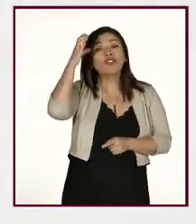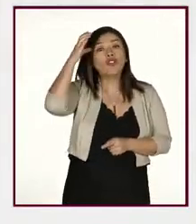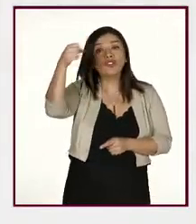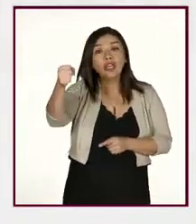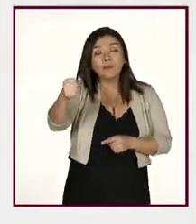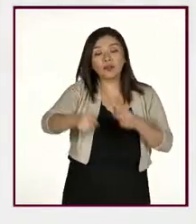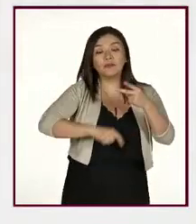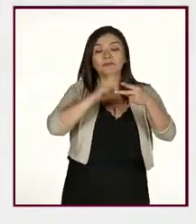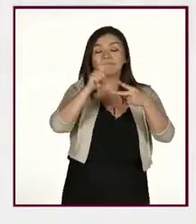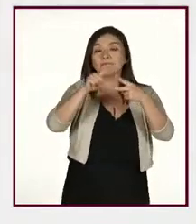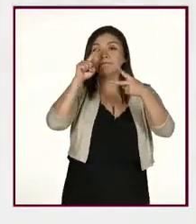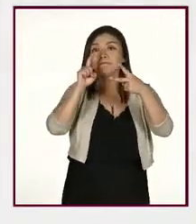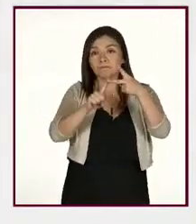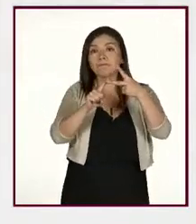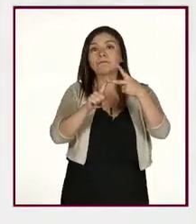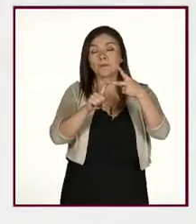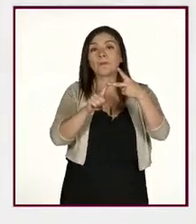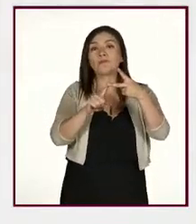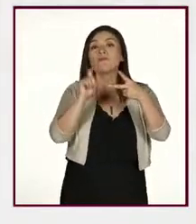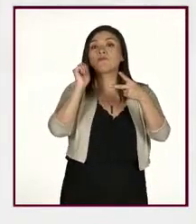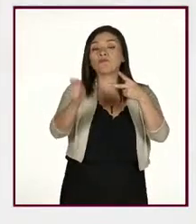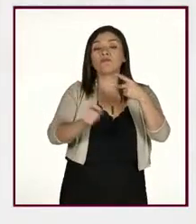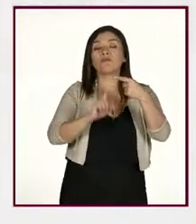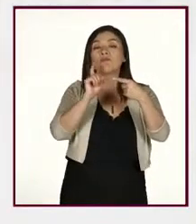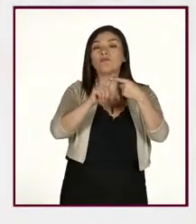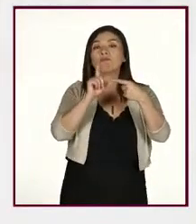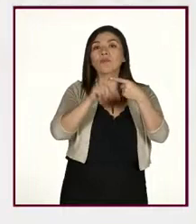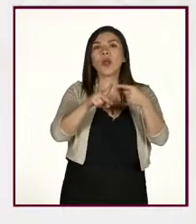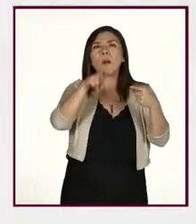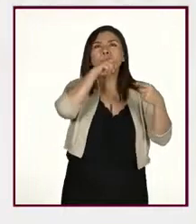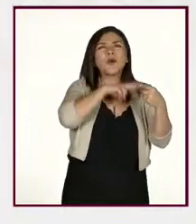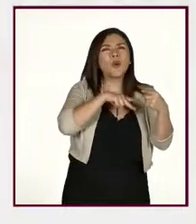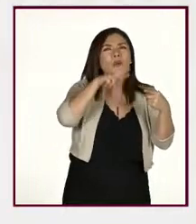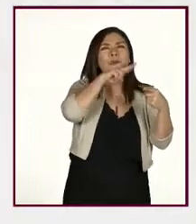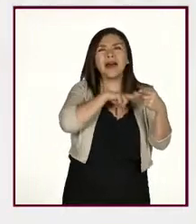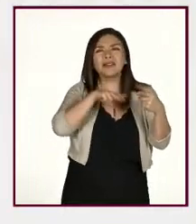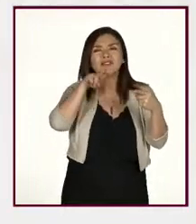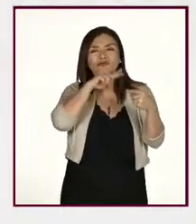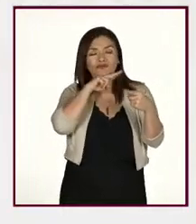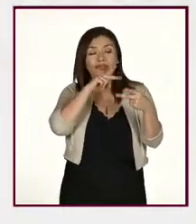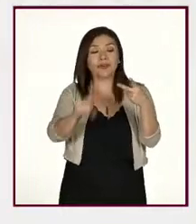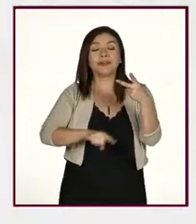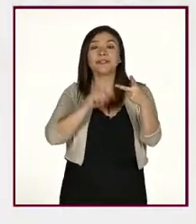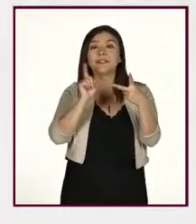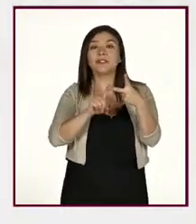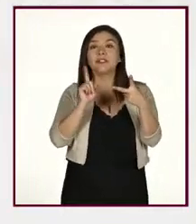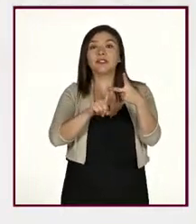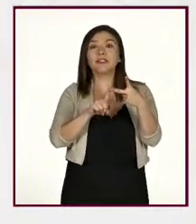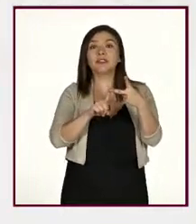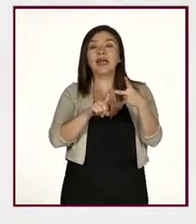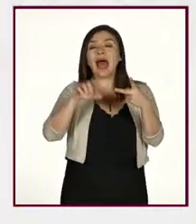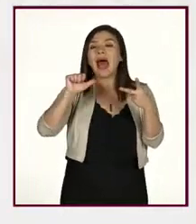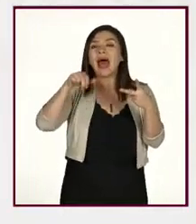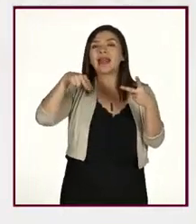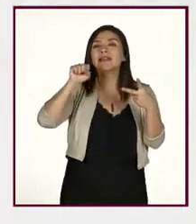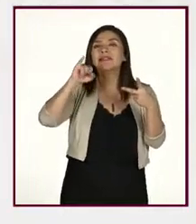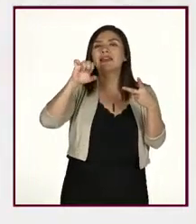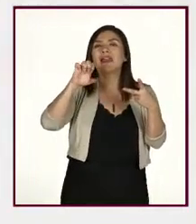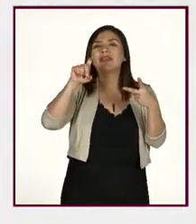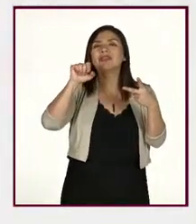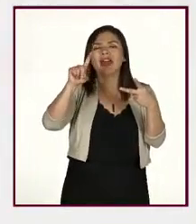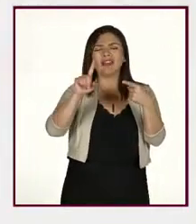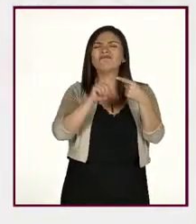de la ansiedad generalizada. Una van a ser las preocupaciones y la otra la ansiedad. ¿A qué nos referimos con